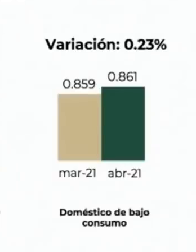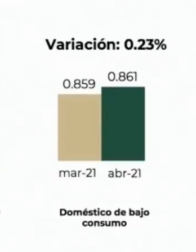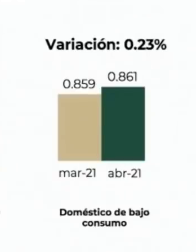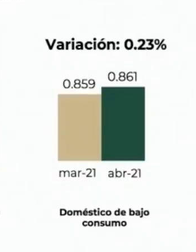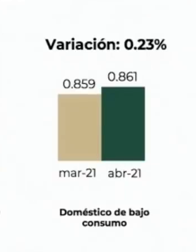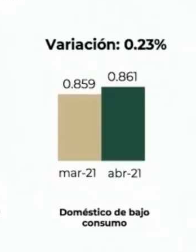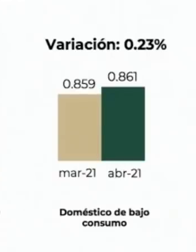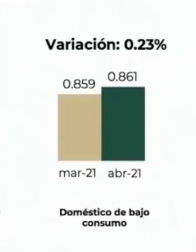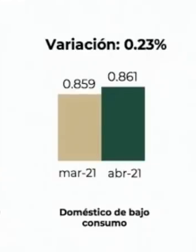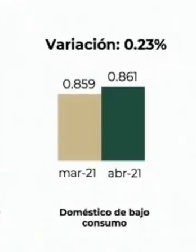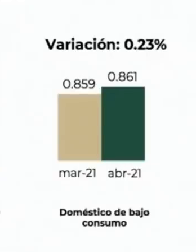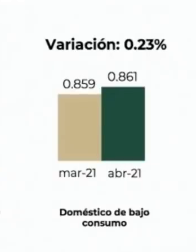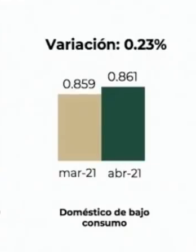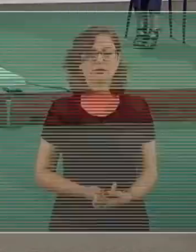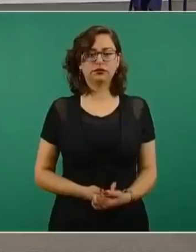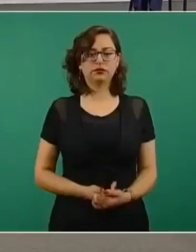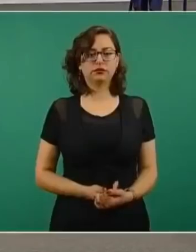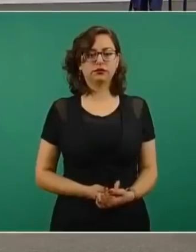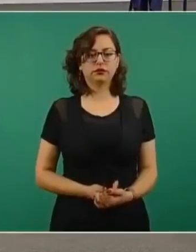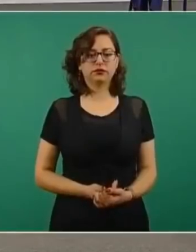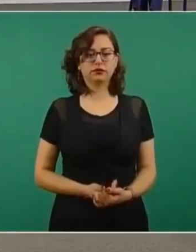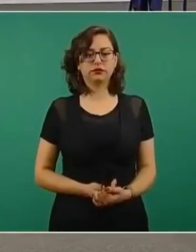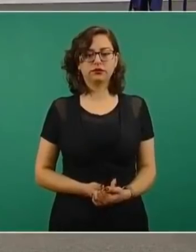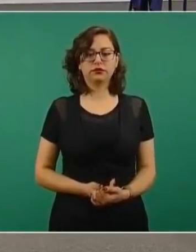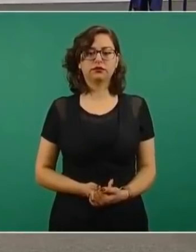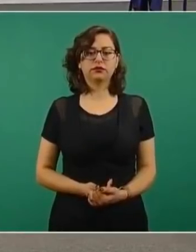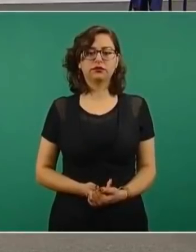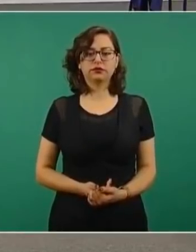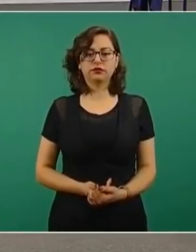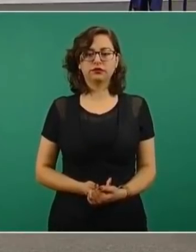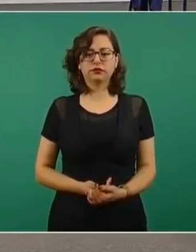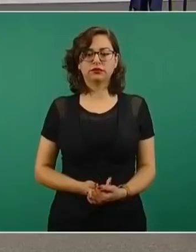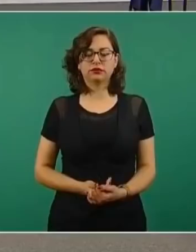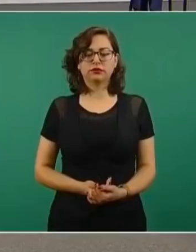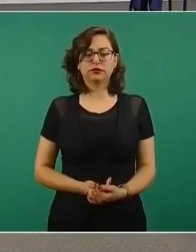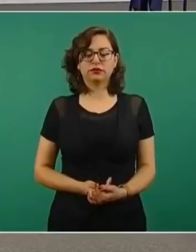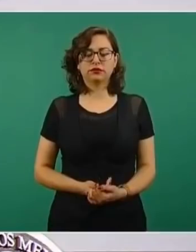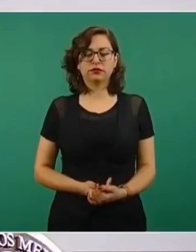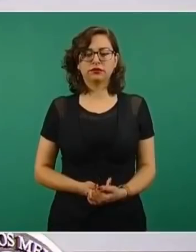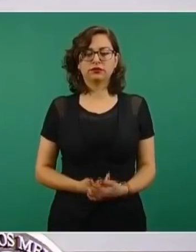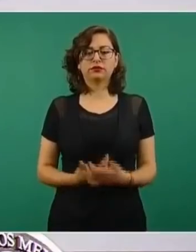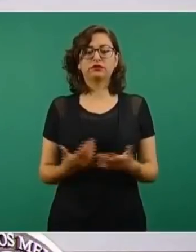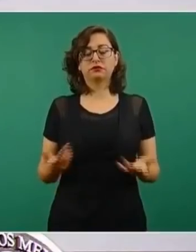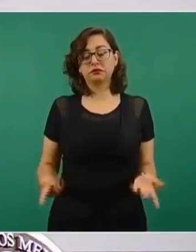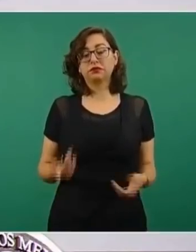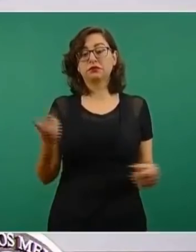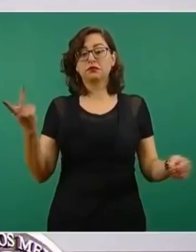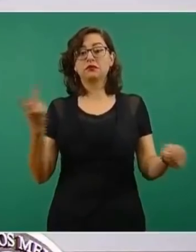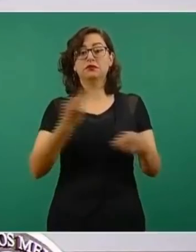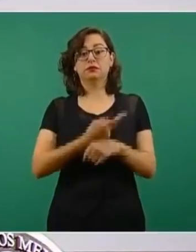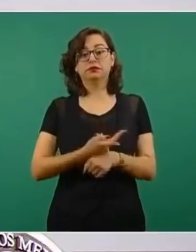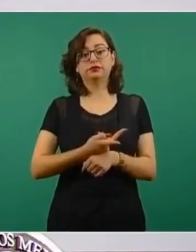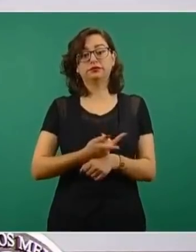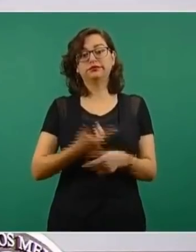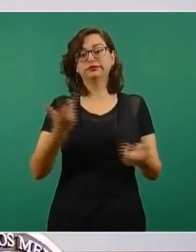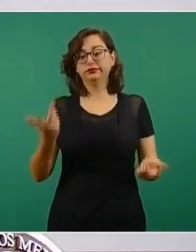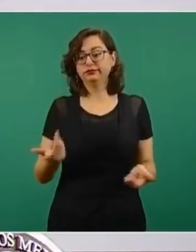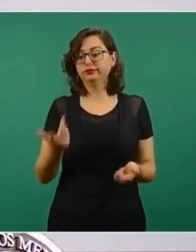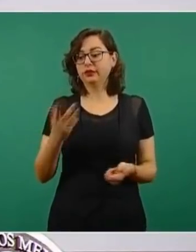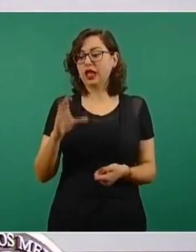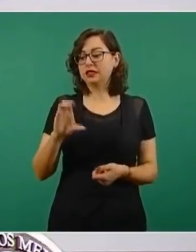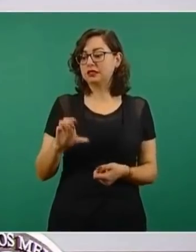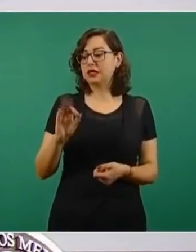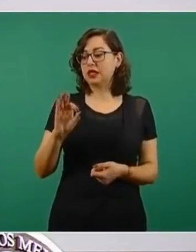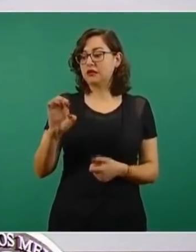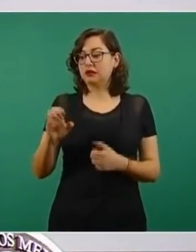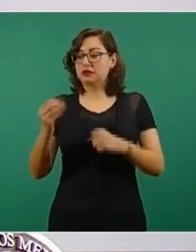del tiempo, bajo este mismo parámetro, ese remanente de sobrecosto que tuvo la Comisión Federal asociado a los costos de gas, porque pues bueno, la mayor